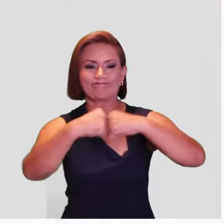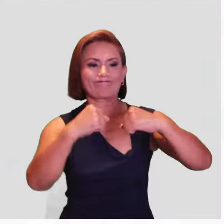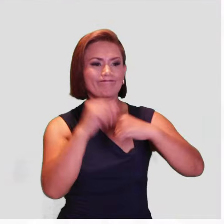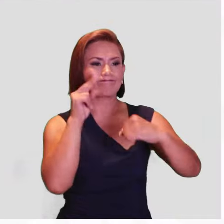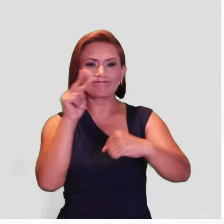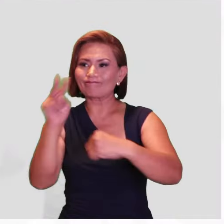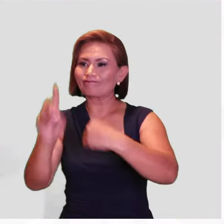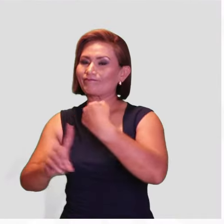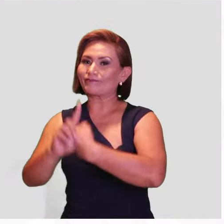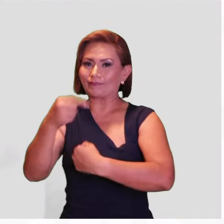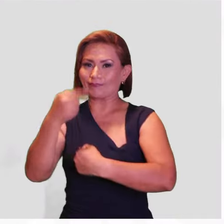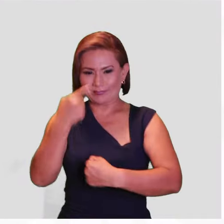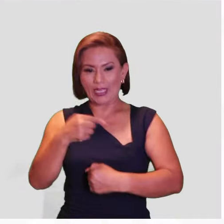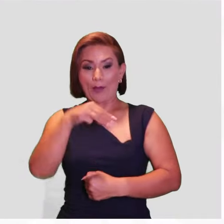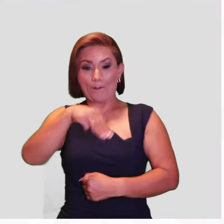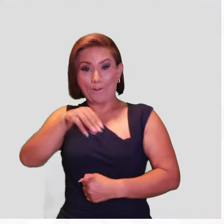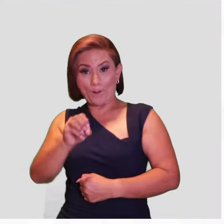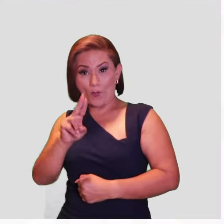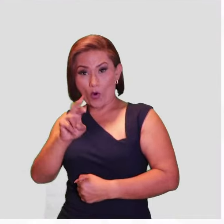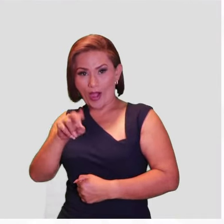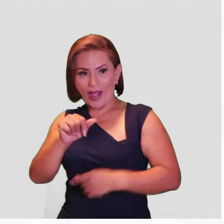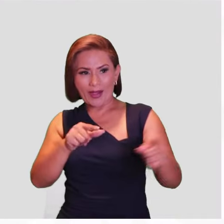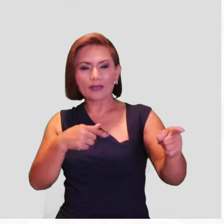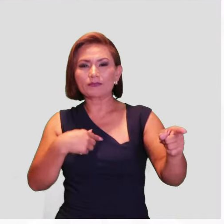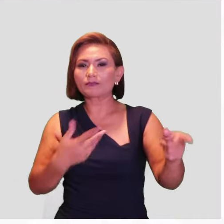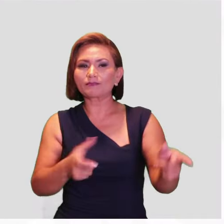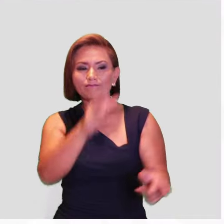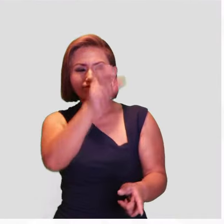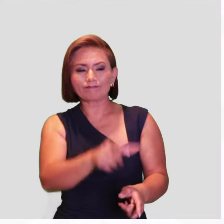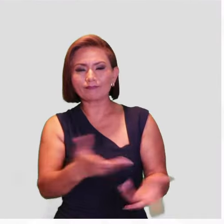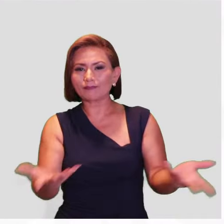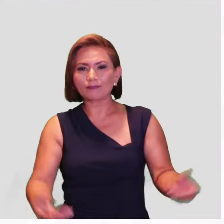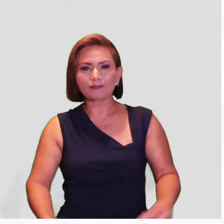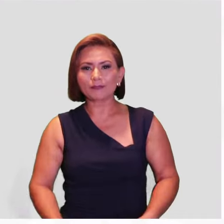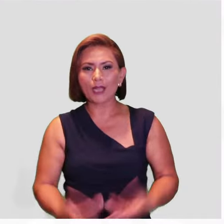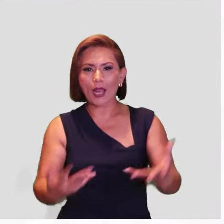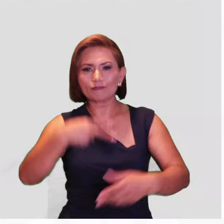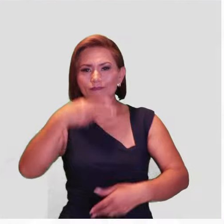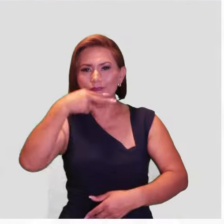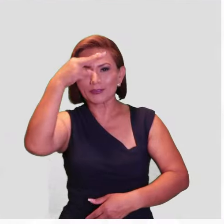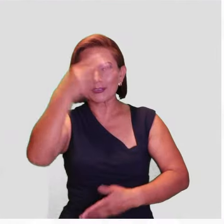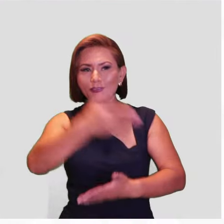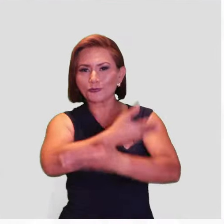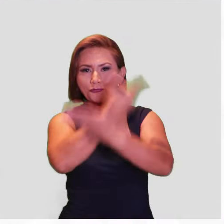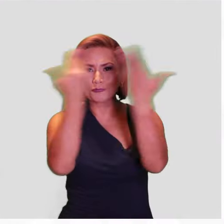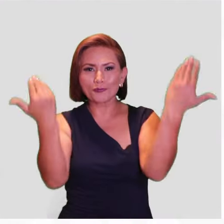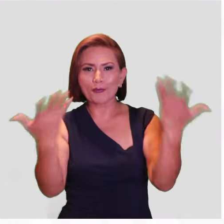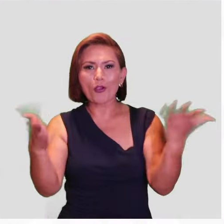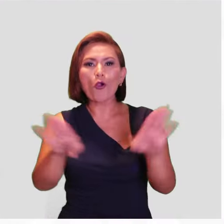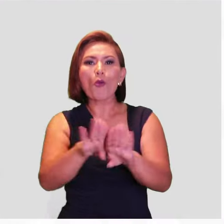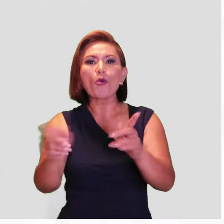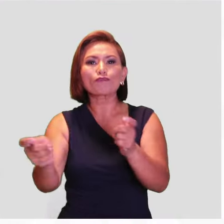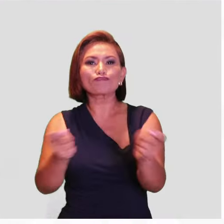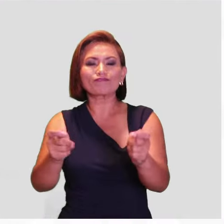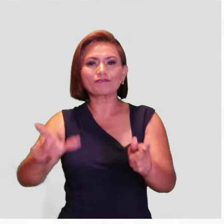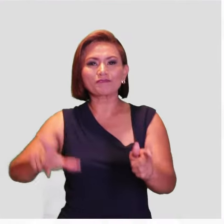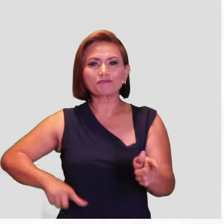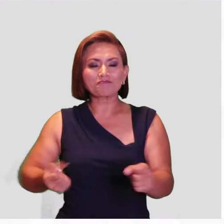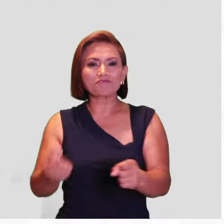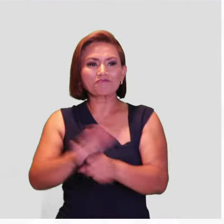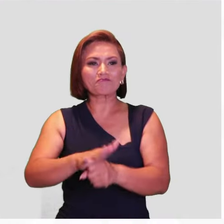candidato, el candidato de Morena, evidentemente un ignorante de la ciencia de la administración pública, que no tiene idea de cómo